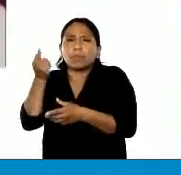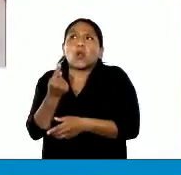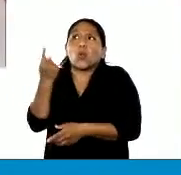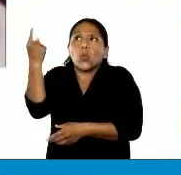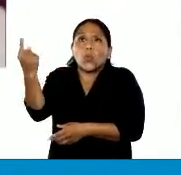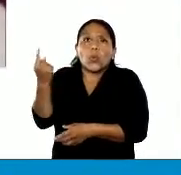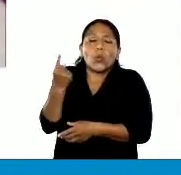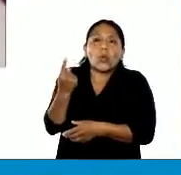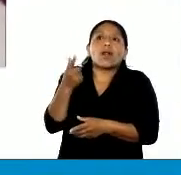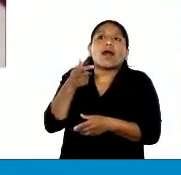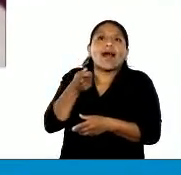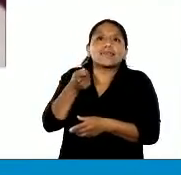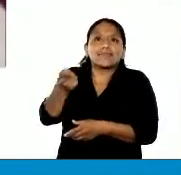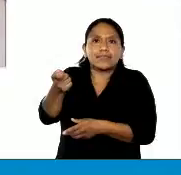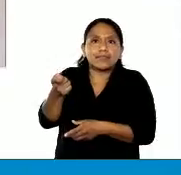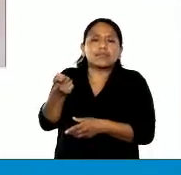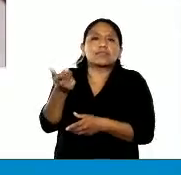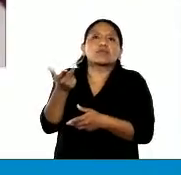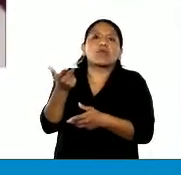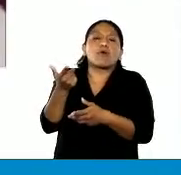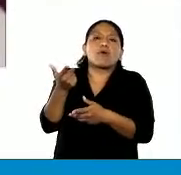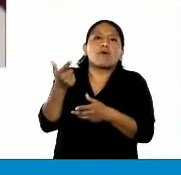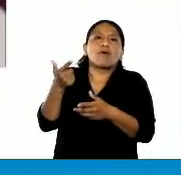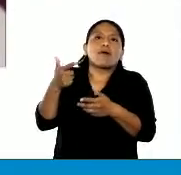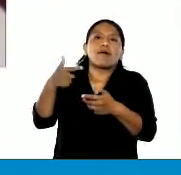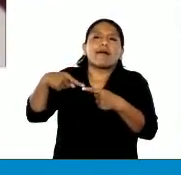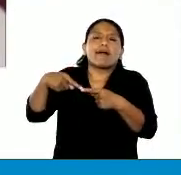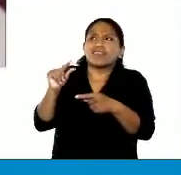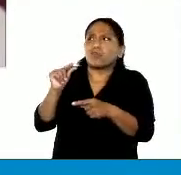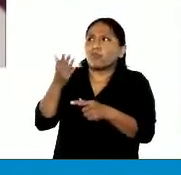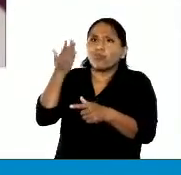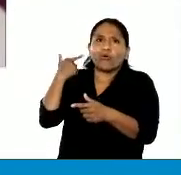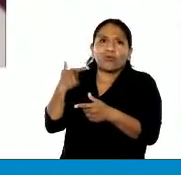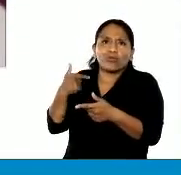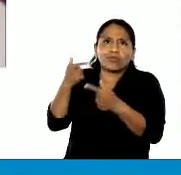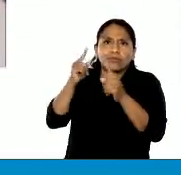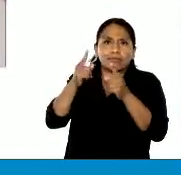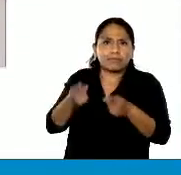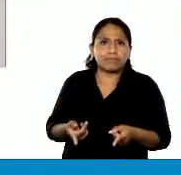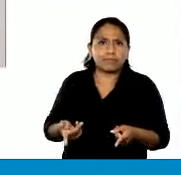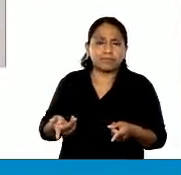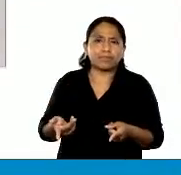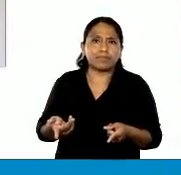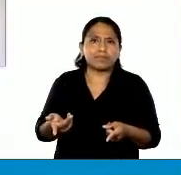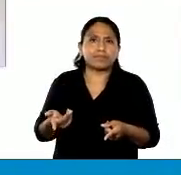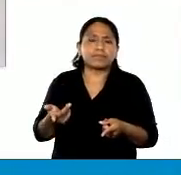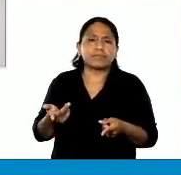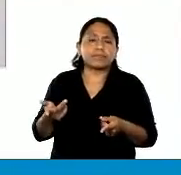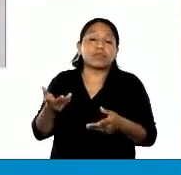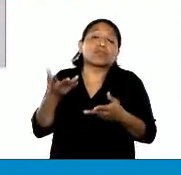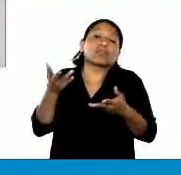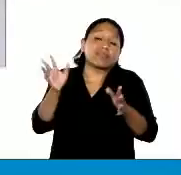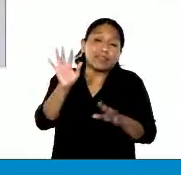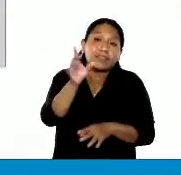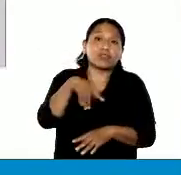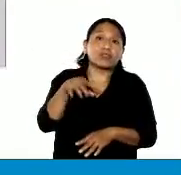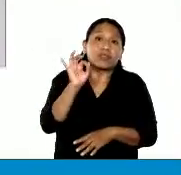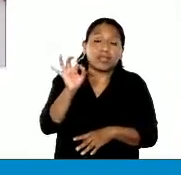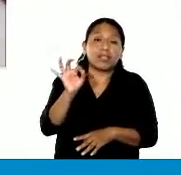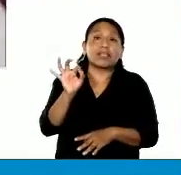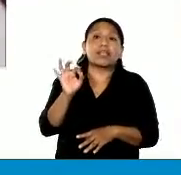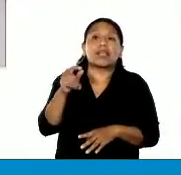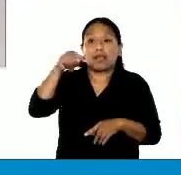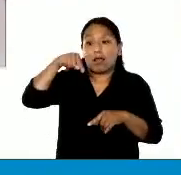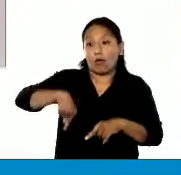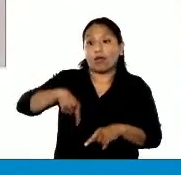ejemplo, asesinó a Úrsula Bailo hace muy poco tiempo también. Hay que recordar también que el actual presidente